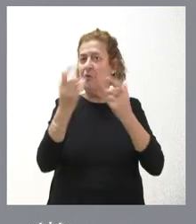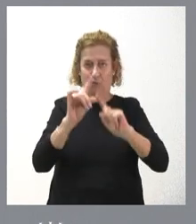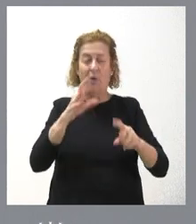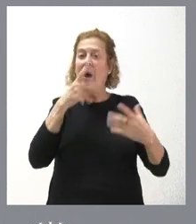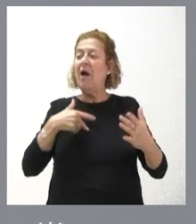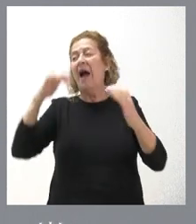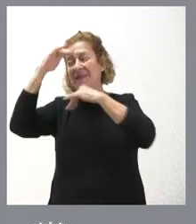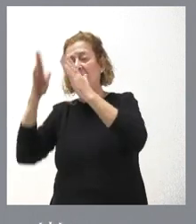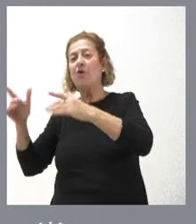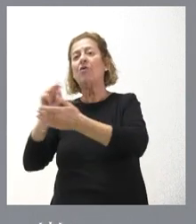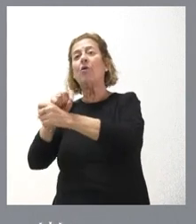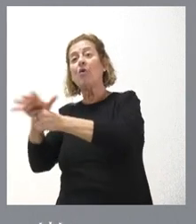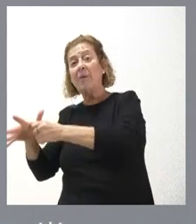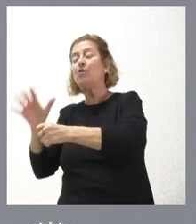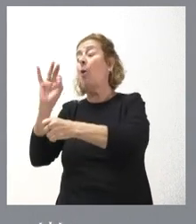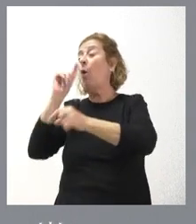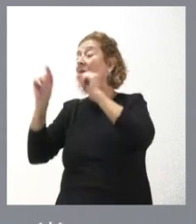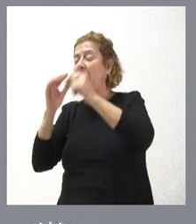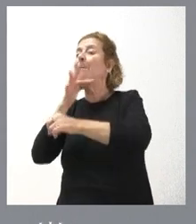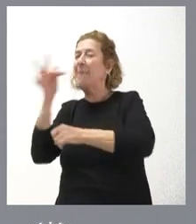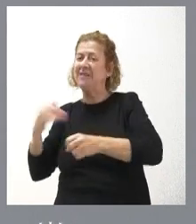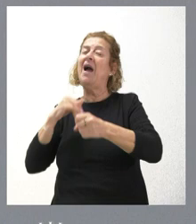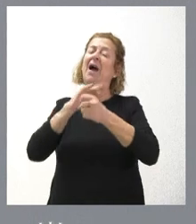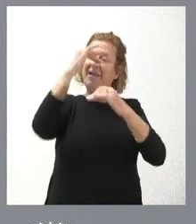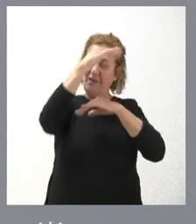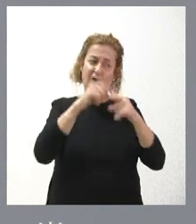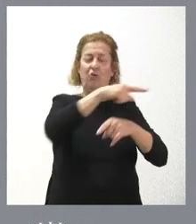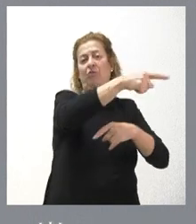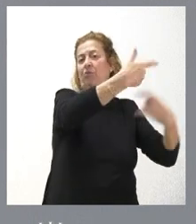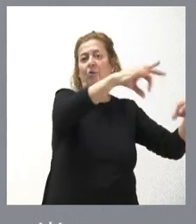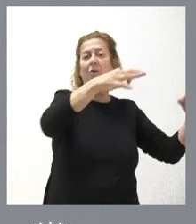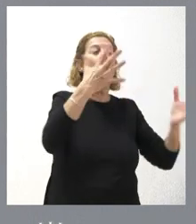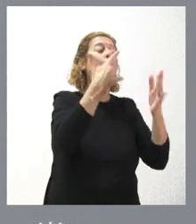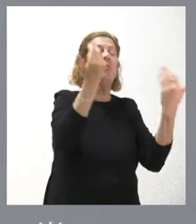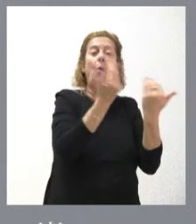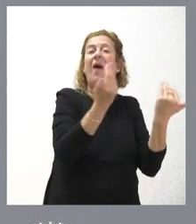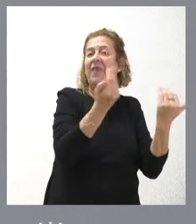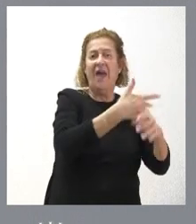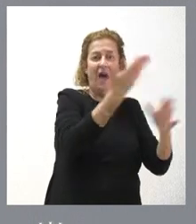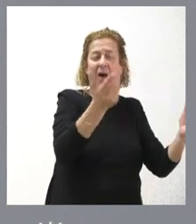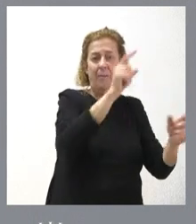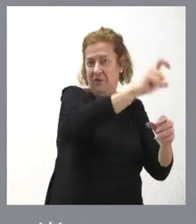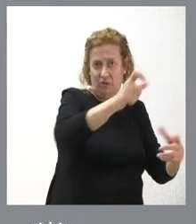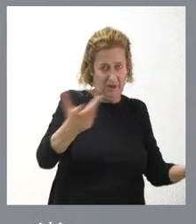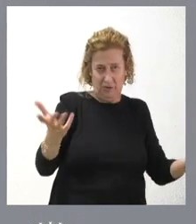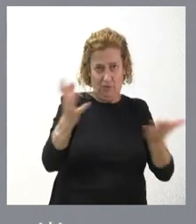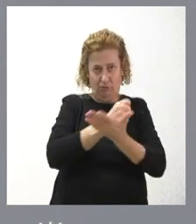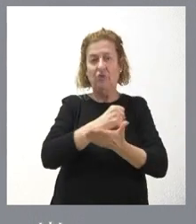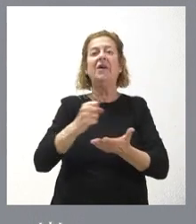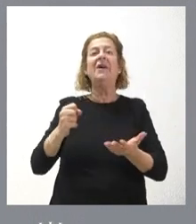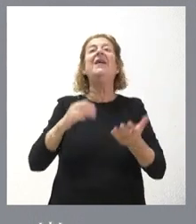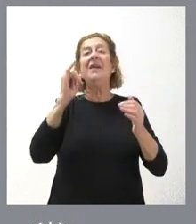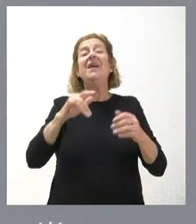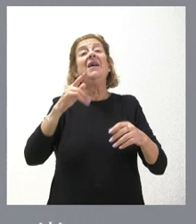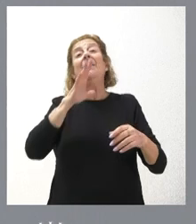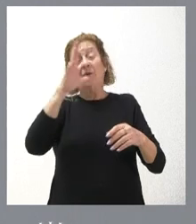por tanto está siendo compatible el refuerzo de todos los instrumentos que tenemos con abordar esta enfermedad y con